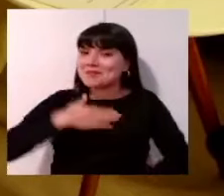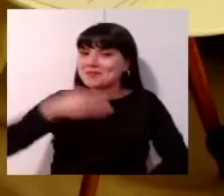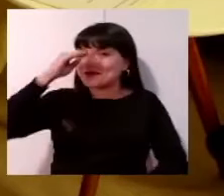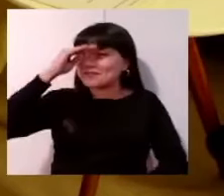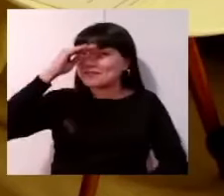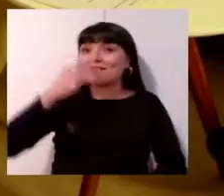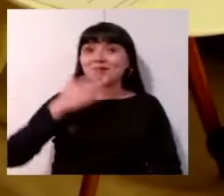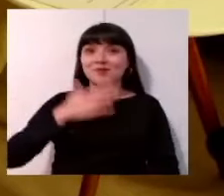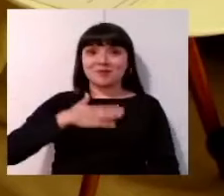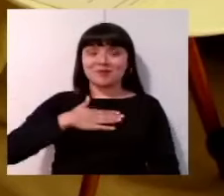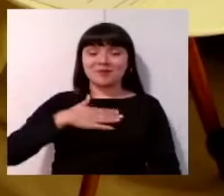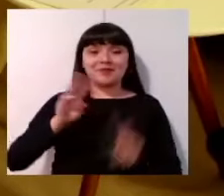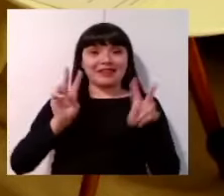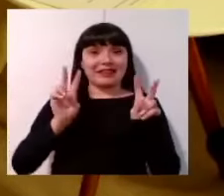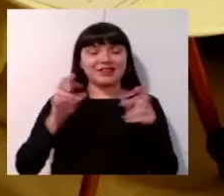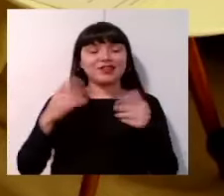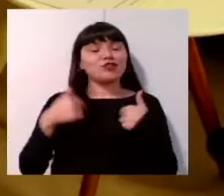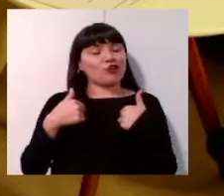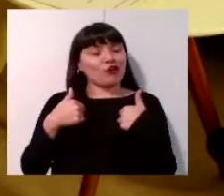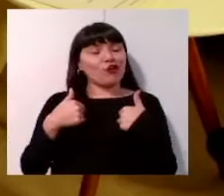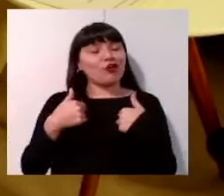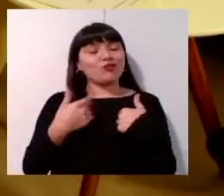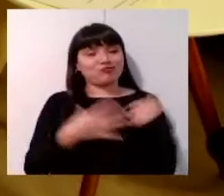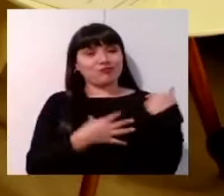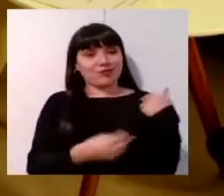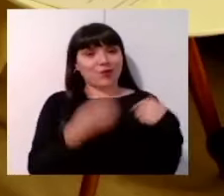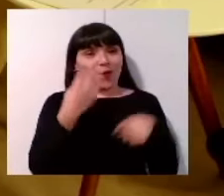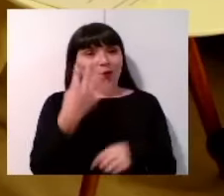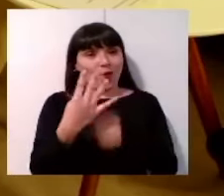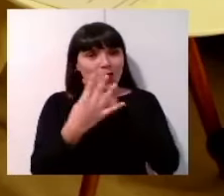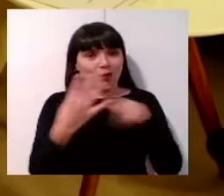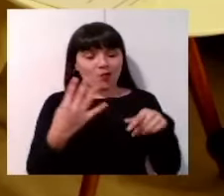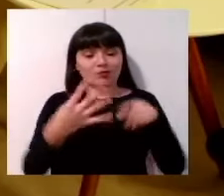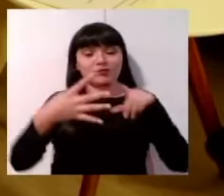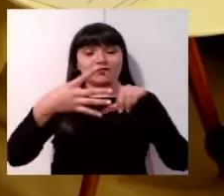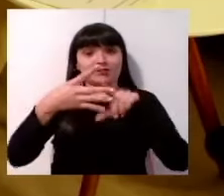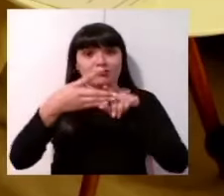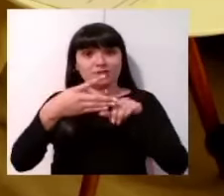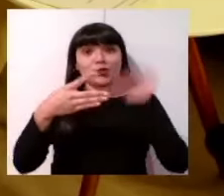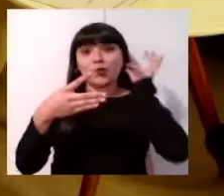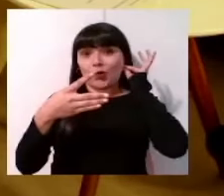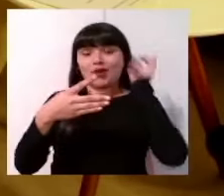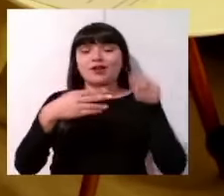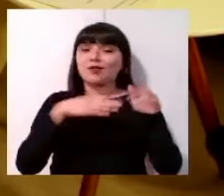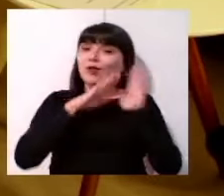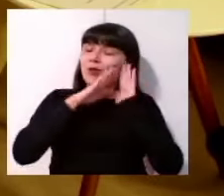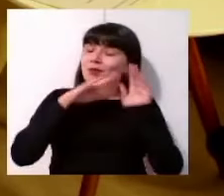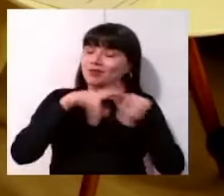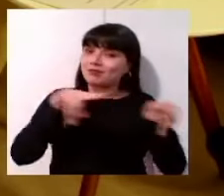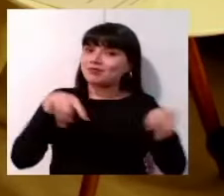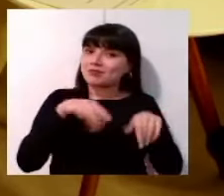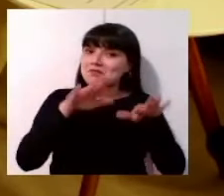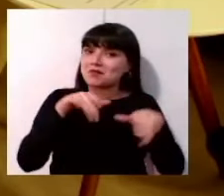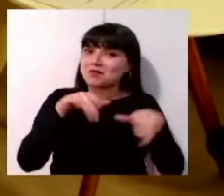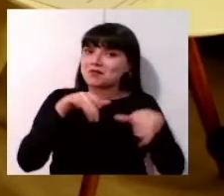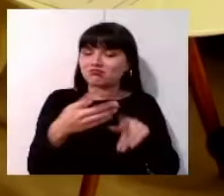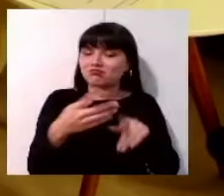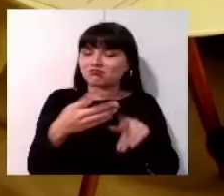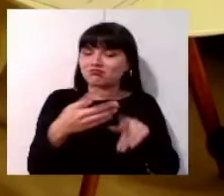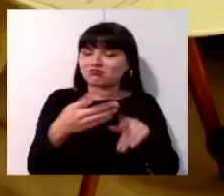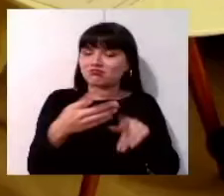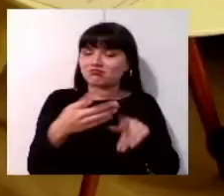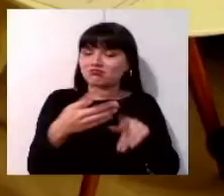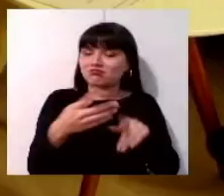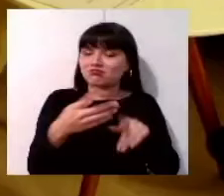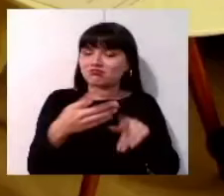tengo 4 hijos, 3 mujeres que duermen juntas en una pieza. Ya más adelante vamos a hablar de eso, pero hacía todo ya. Les